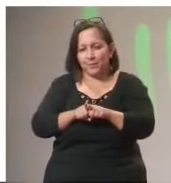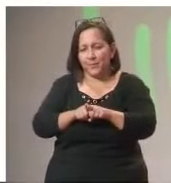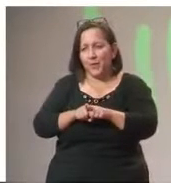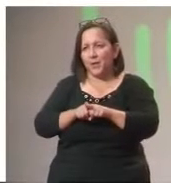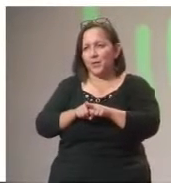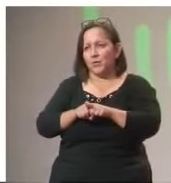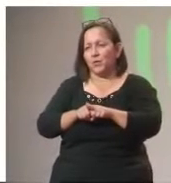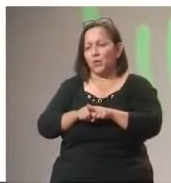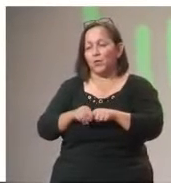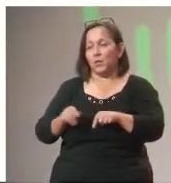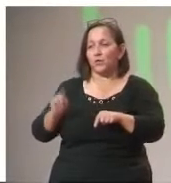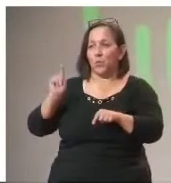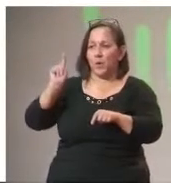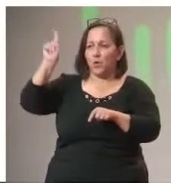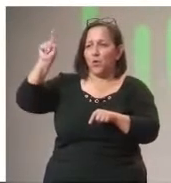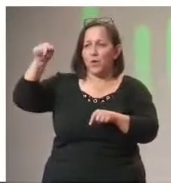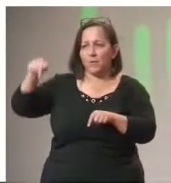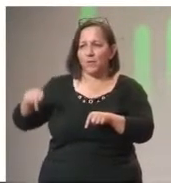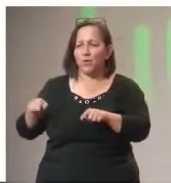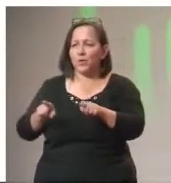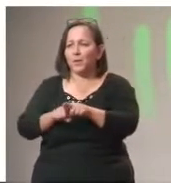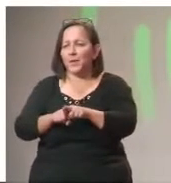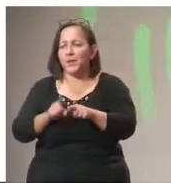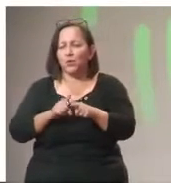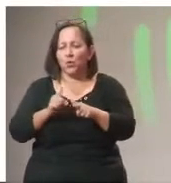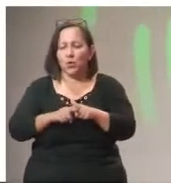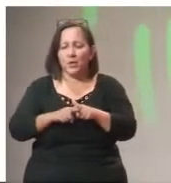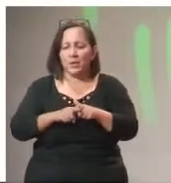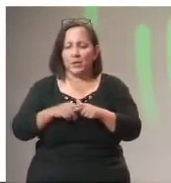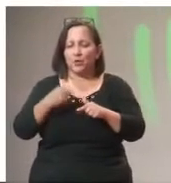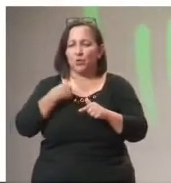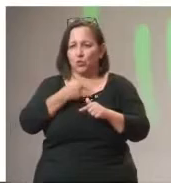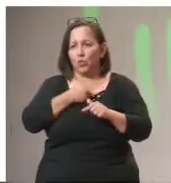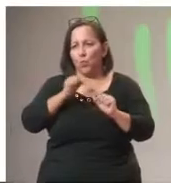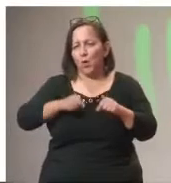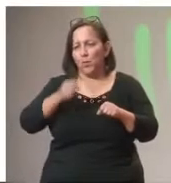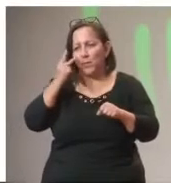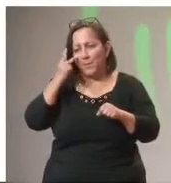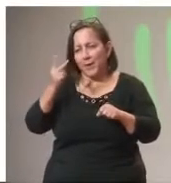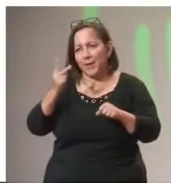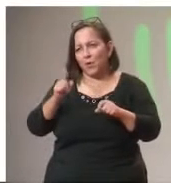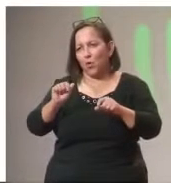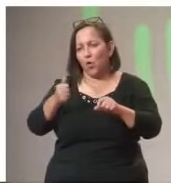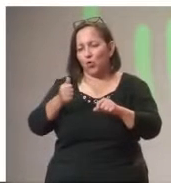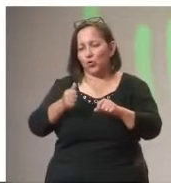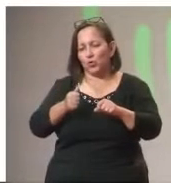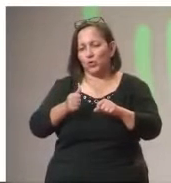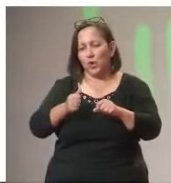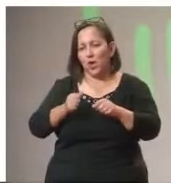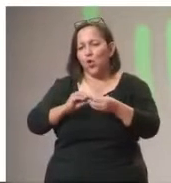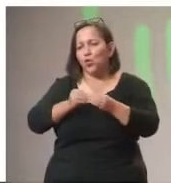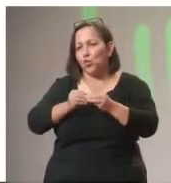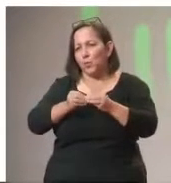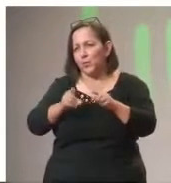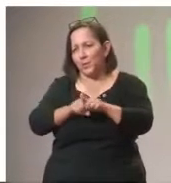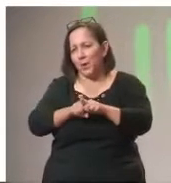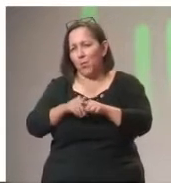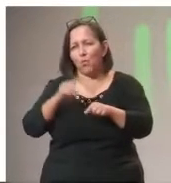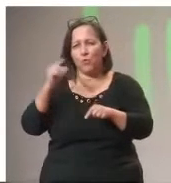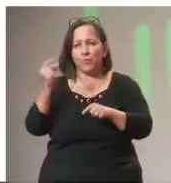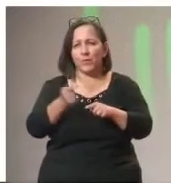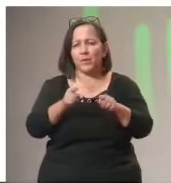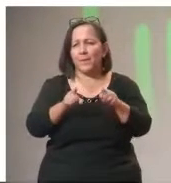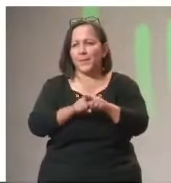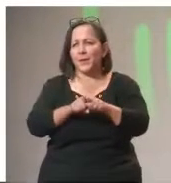superior. Entonces volvemos a encontrar la separación topográfica nuevamente marcada en otros trazadores. Es algo muy recurrente. Los